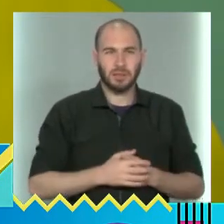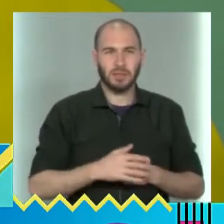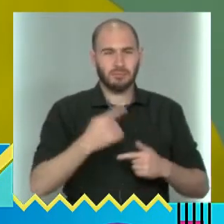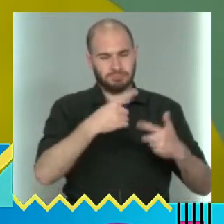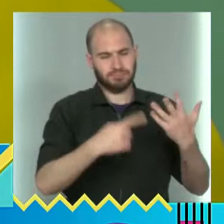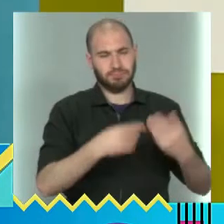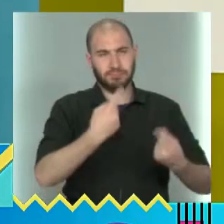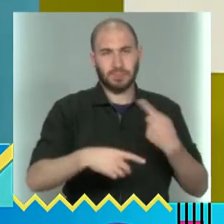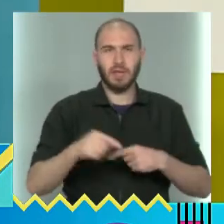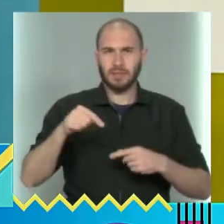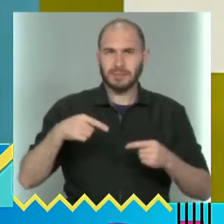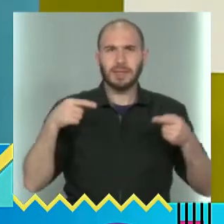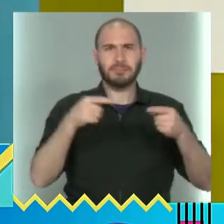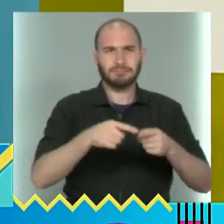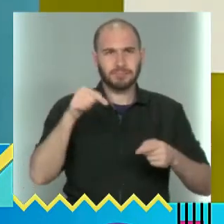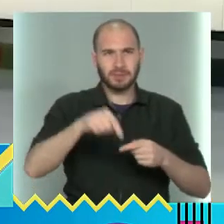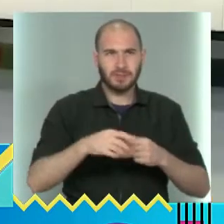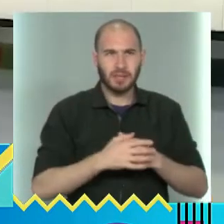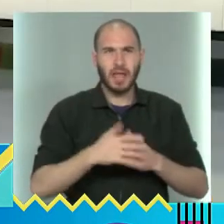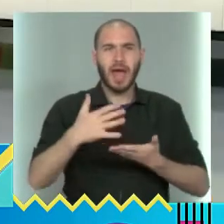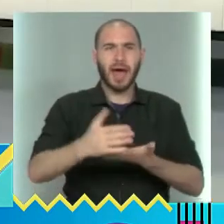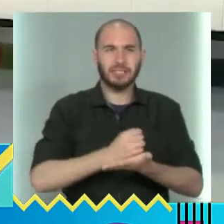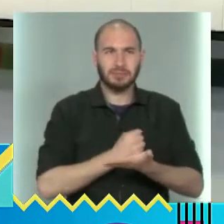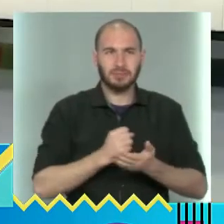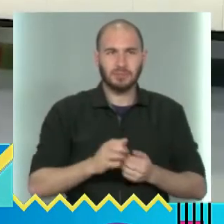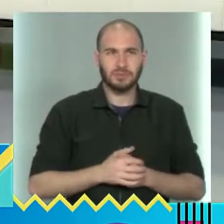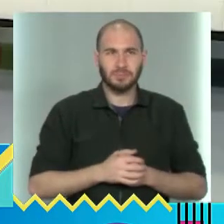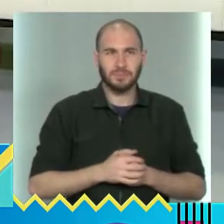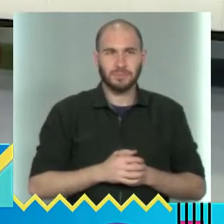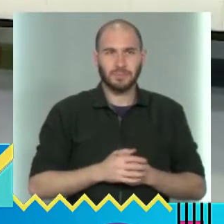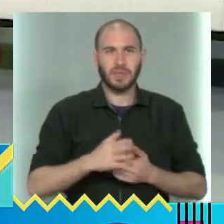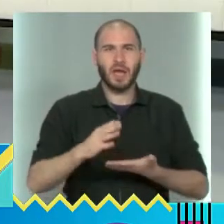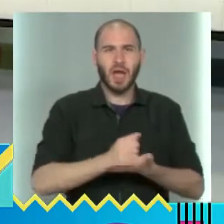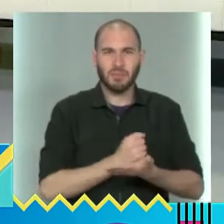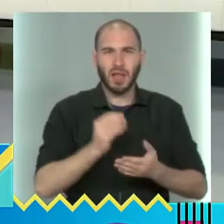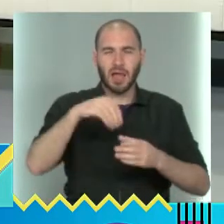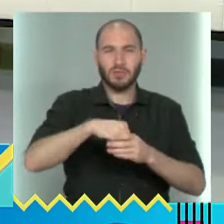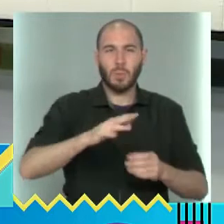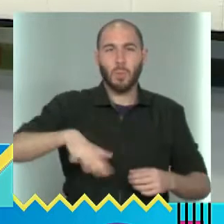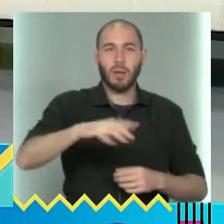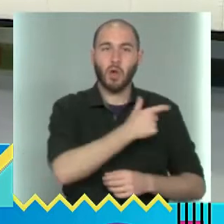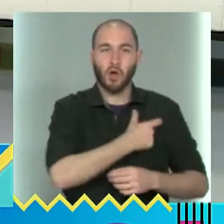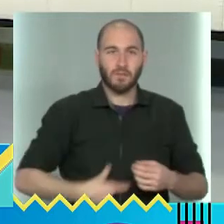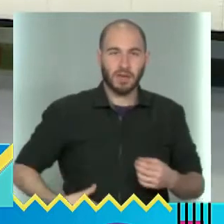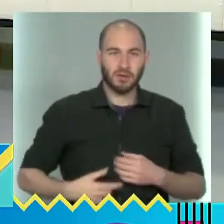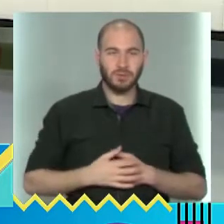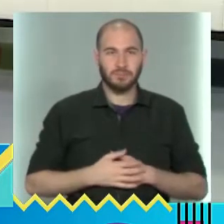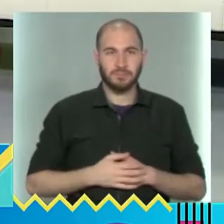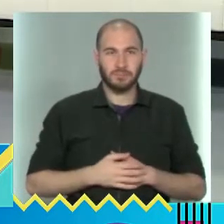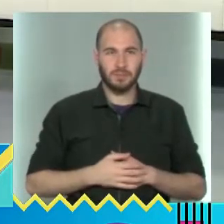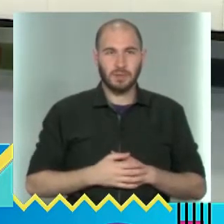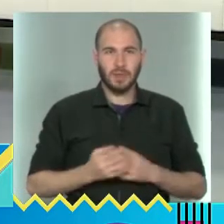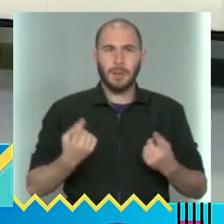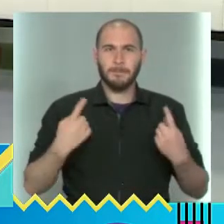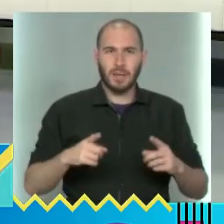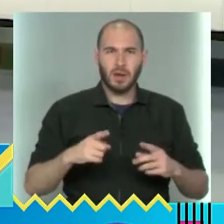múltiples factores, ¿no? Ahí quería llegar un poco, mira esto, ¿no?, a la aceptación que tiene en el pueblo este gobierno, y sin